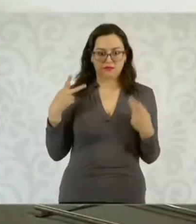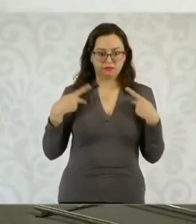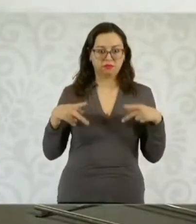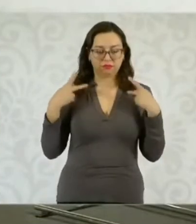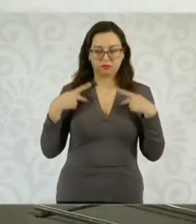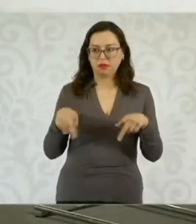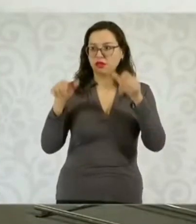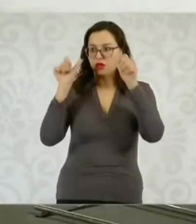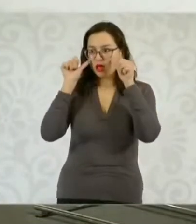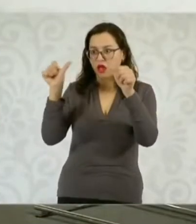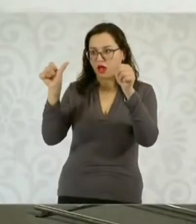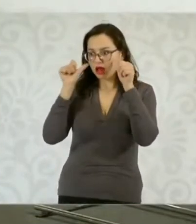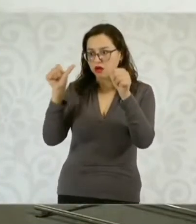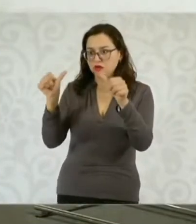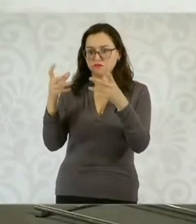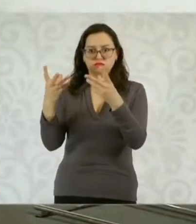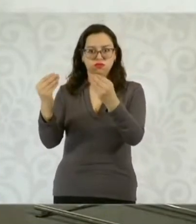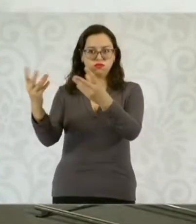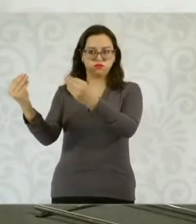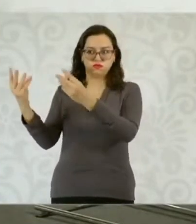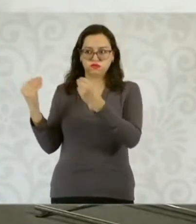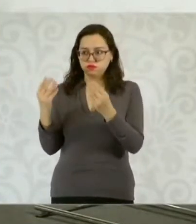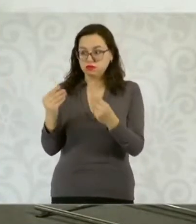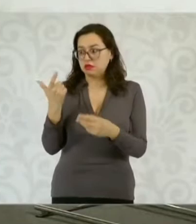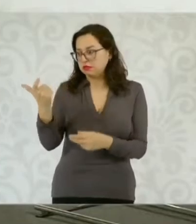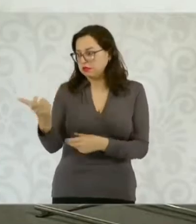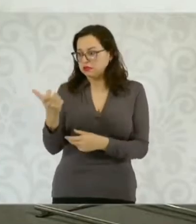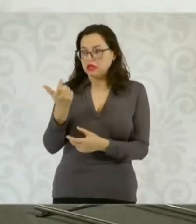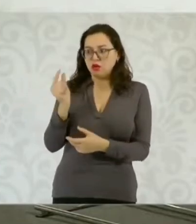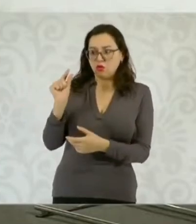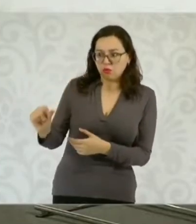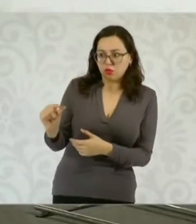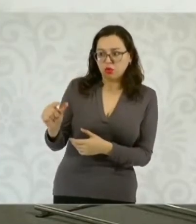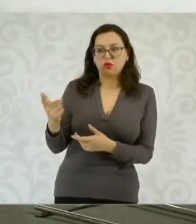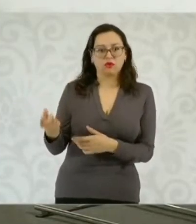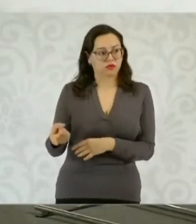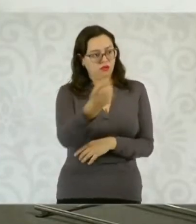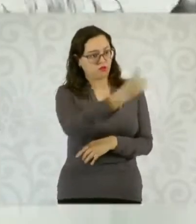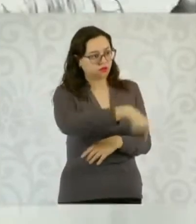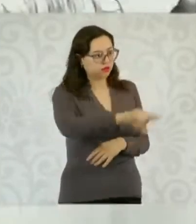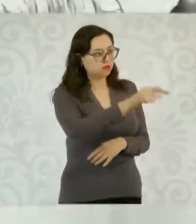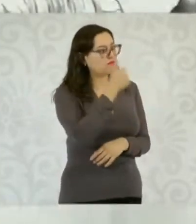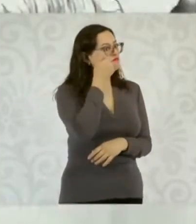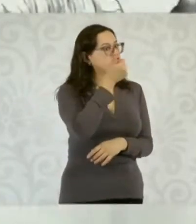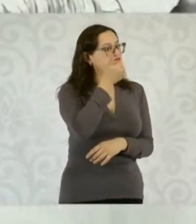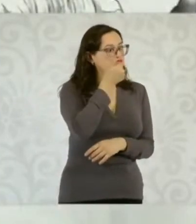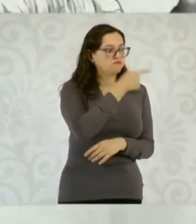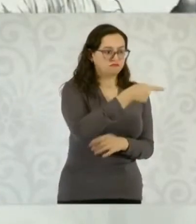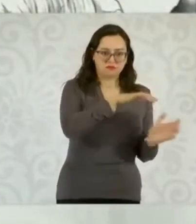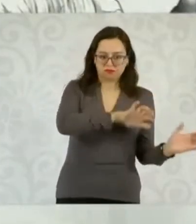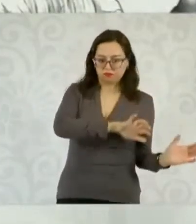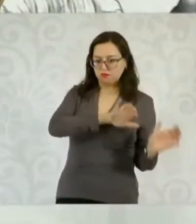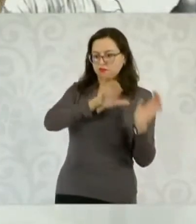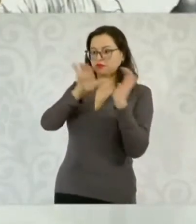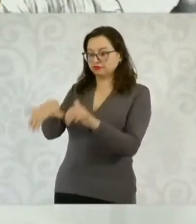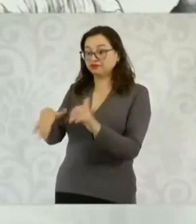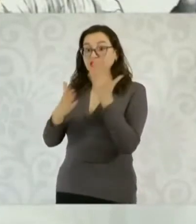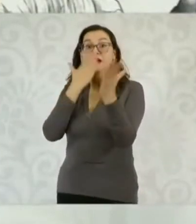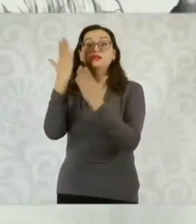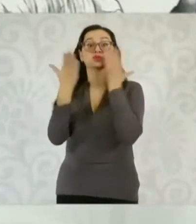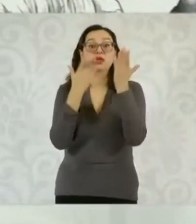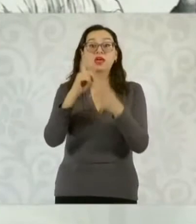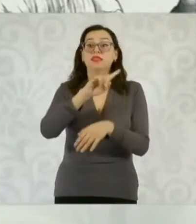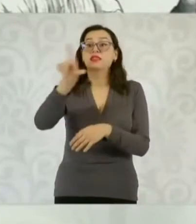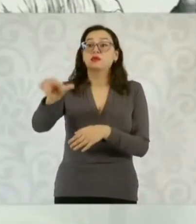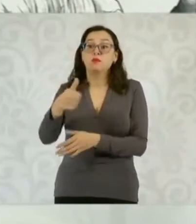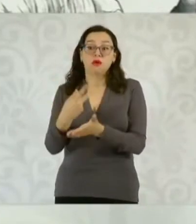población y quienes tienen menos recursos, para que podamos después contratarlos. Durante muchos años, a